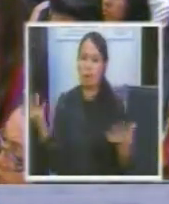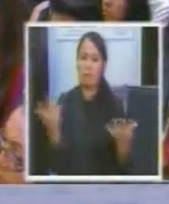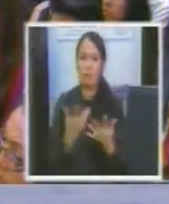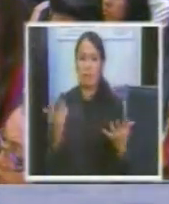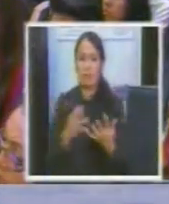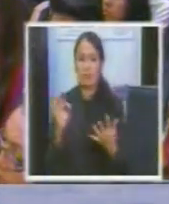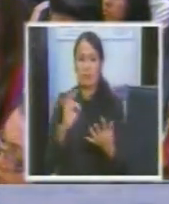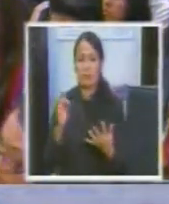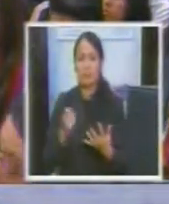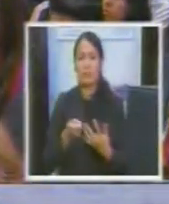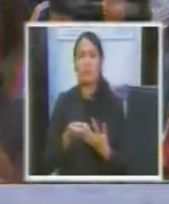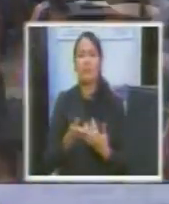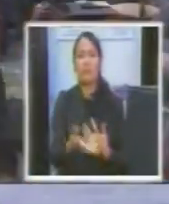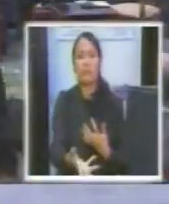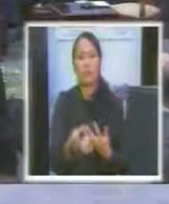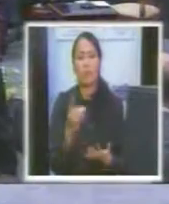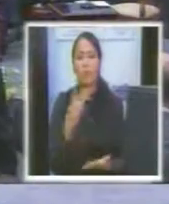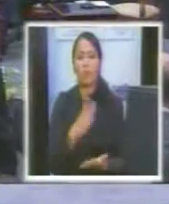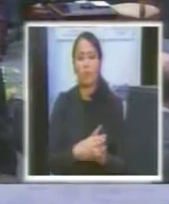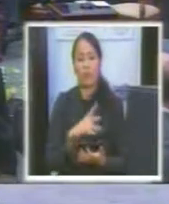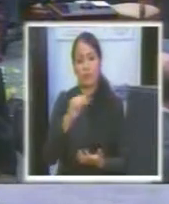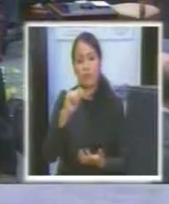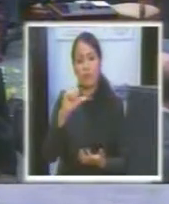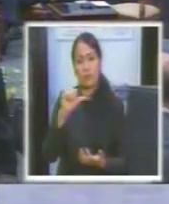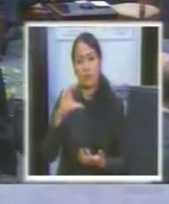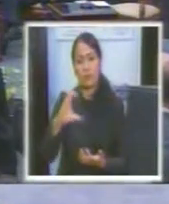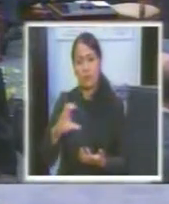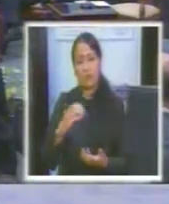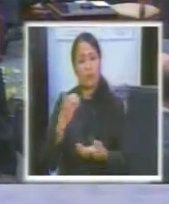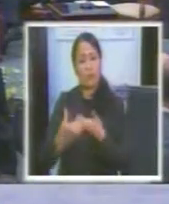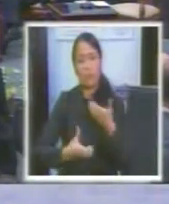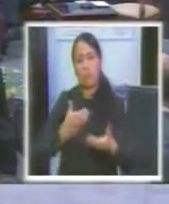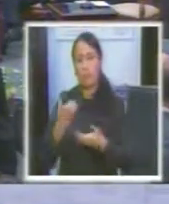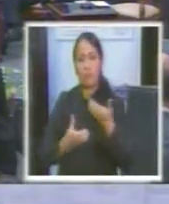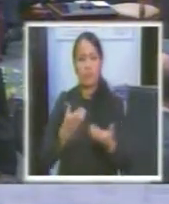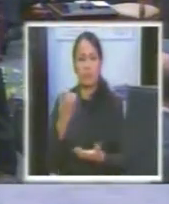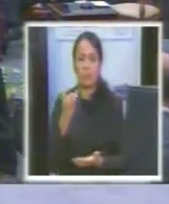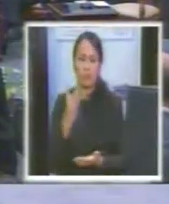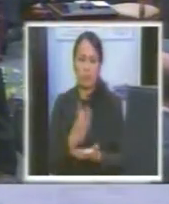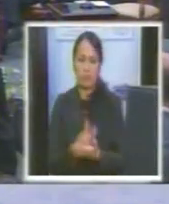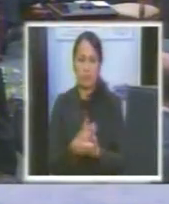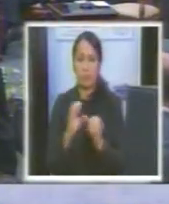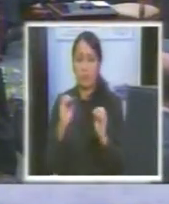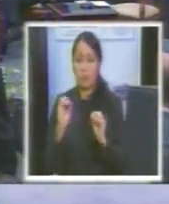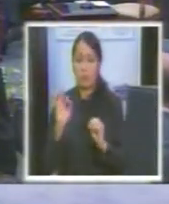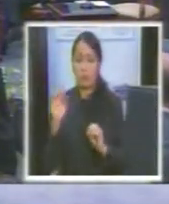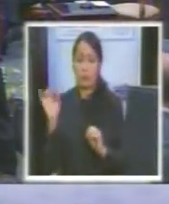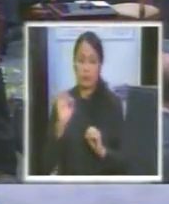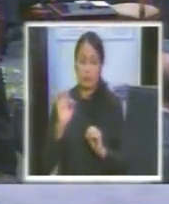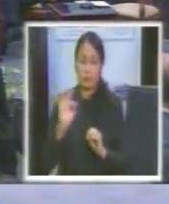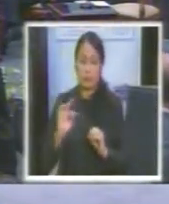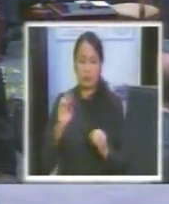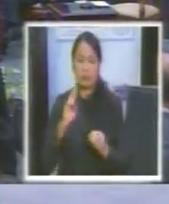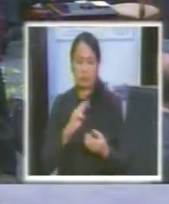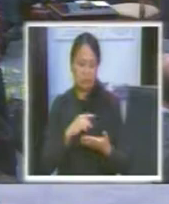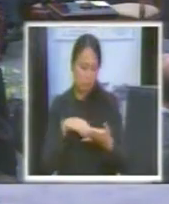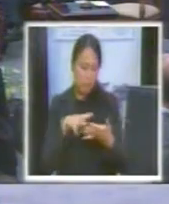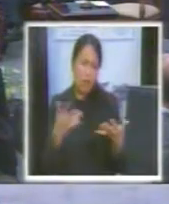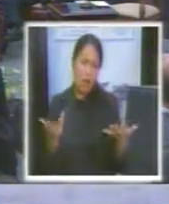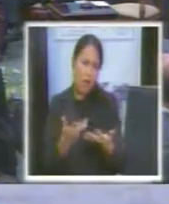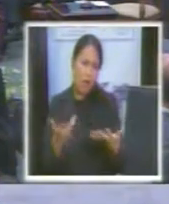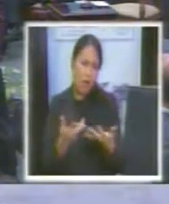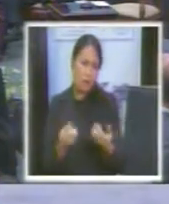la categoría de un simple tratado de liberación comercial, o pretenden medir sus resultados exclusivamente en